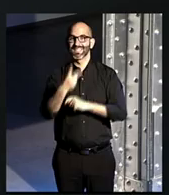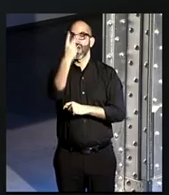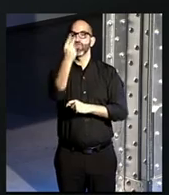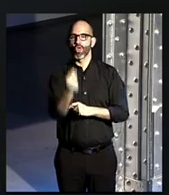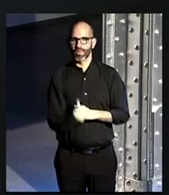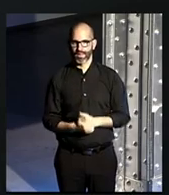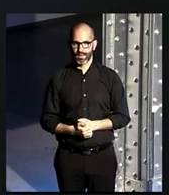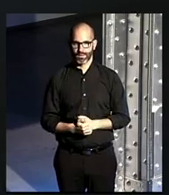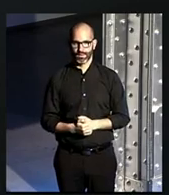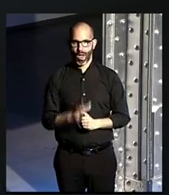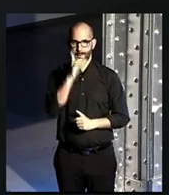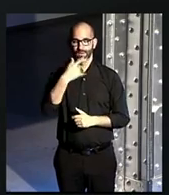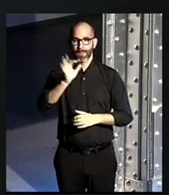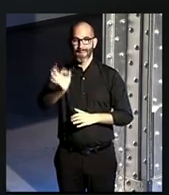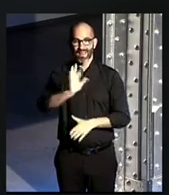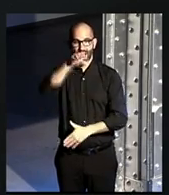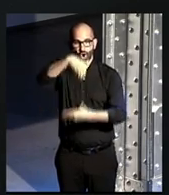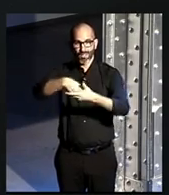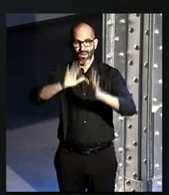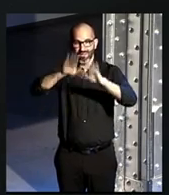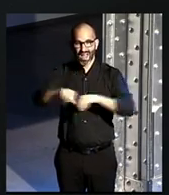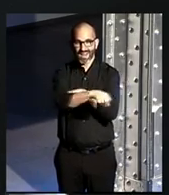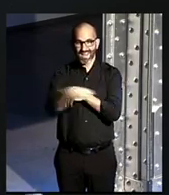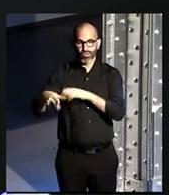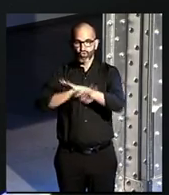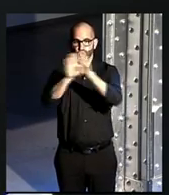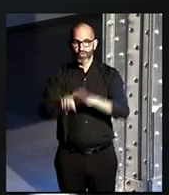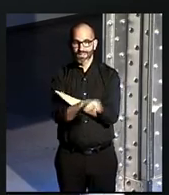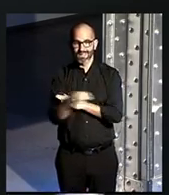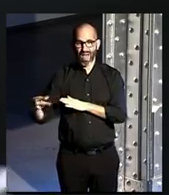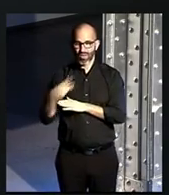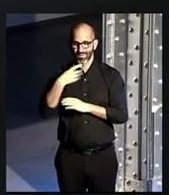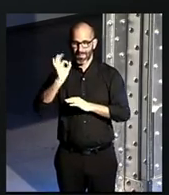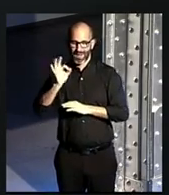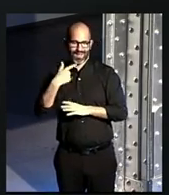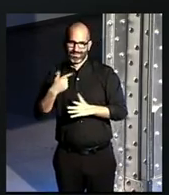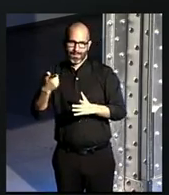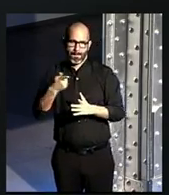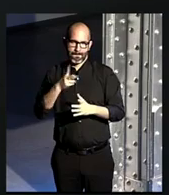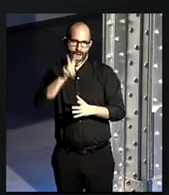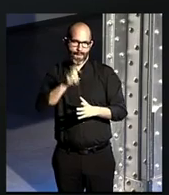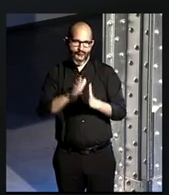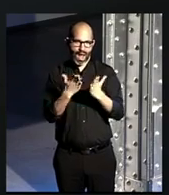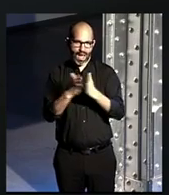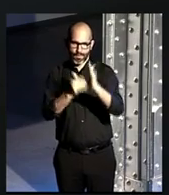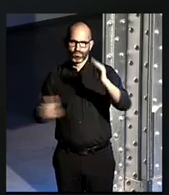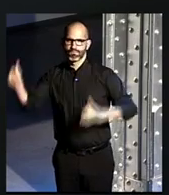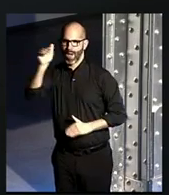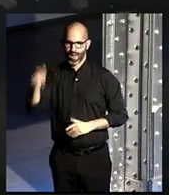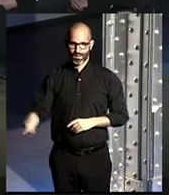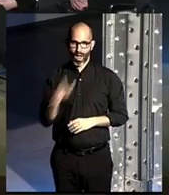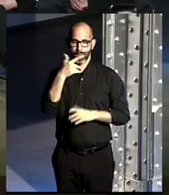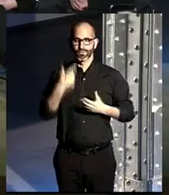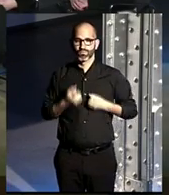el contenido, digamos que el resultado es superior al valor del libro. Sí, esto entiendo. Bueno, pues con esta introducción